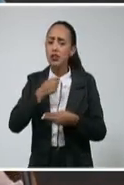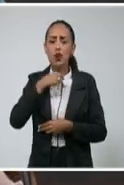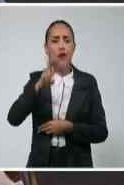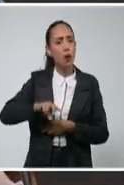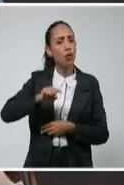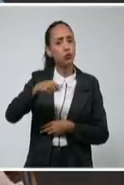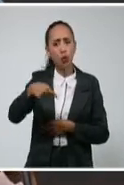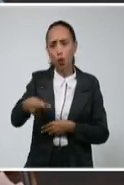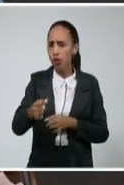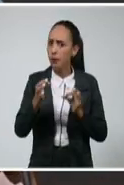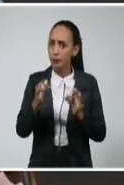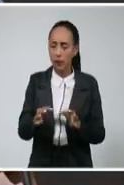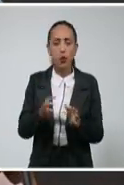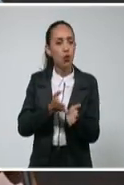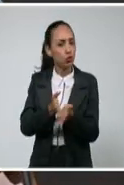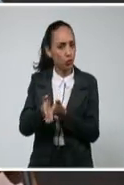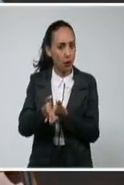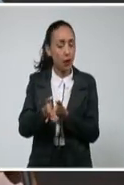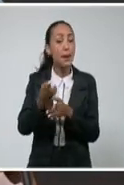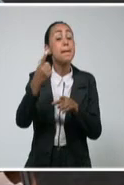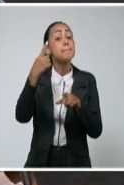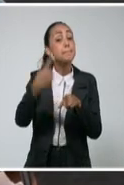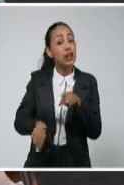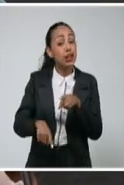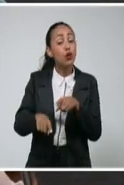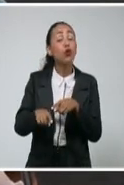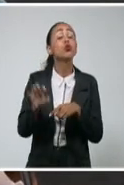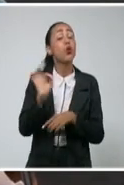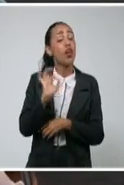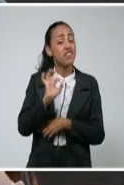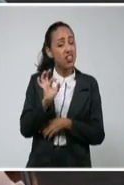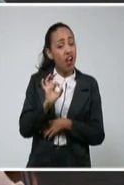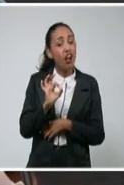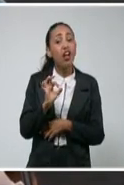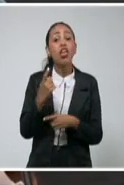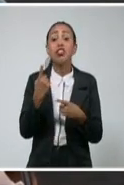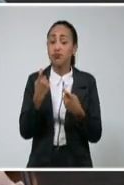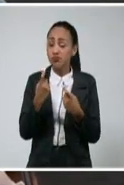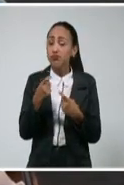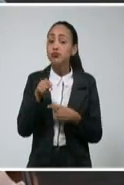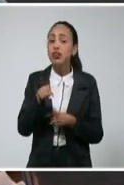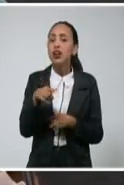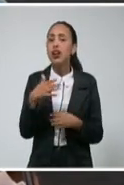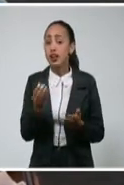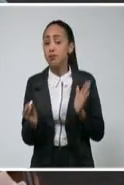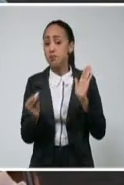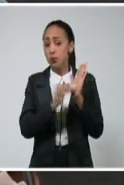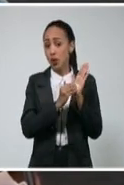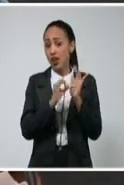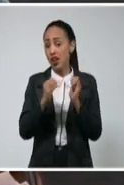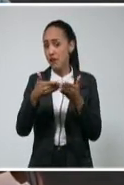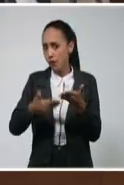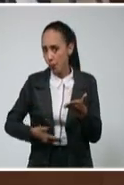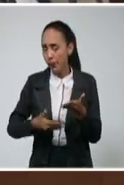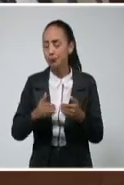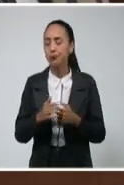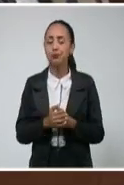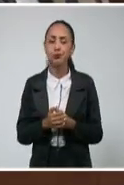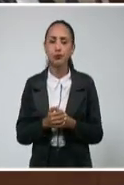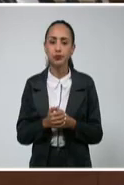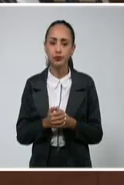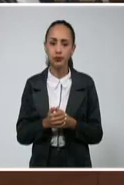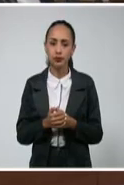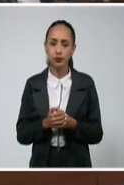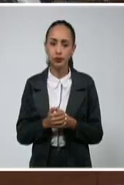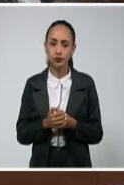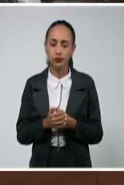sistemáticamente, pero todavía tenemos que señalar que aparece reflejado en el informe, no logramos ingresar en